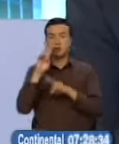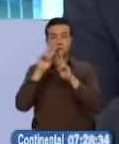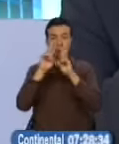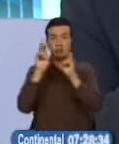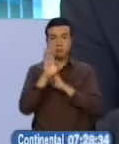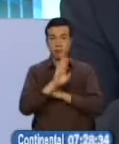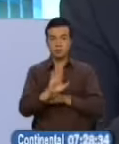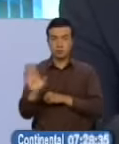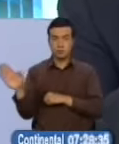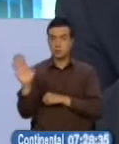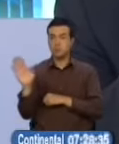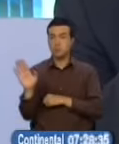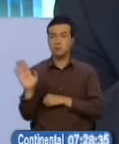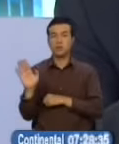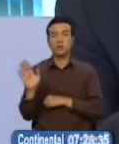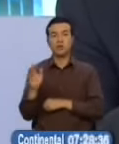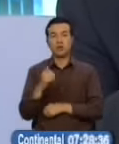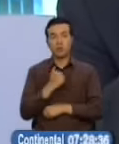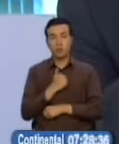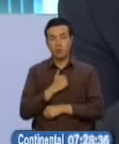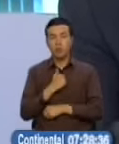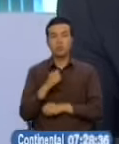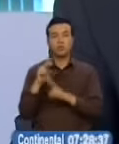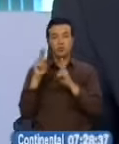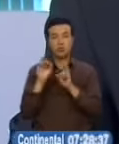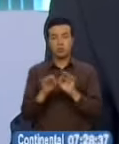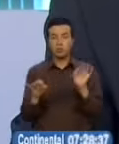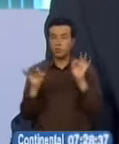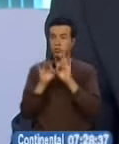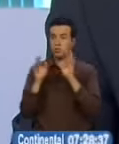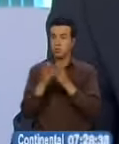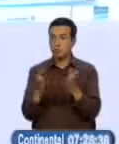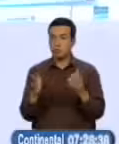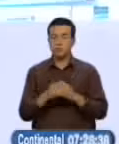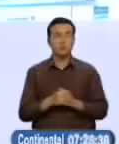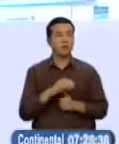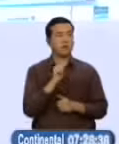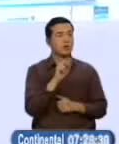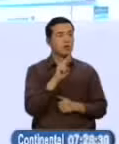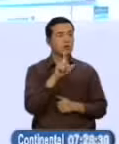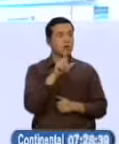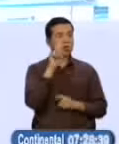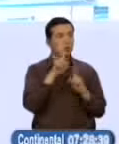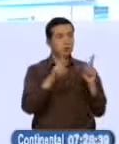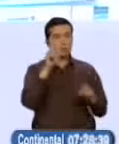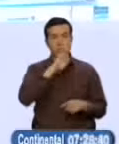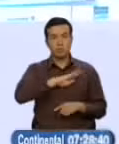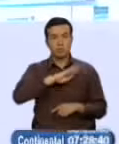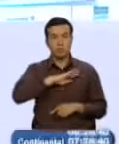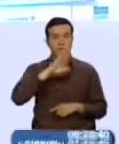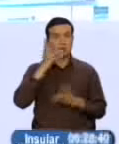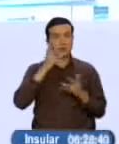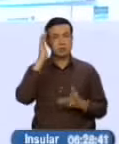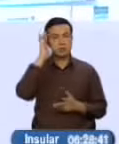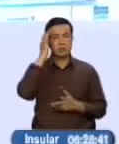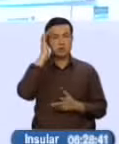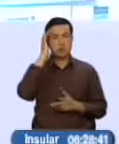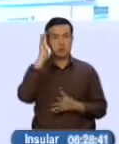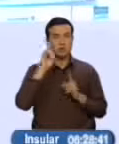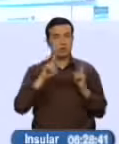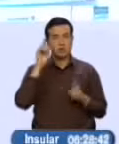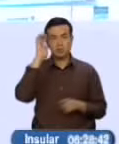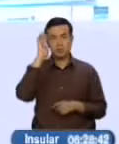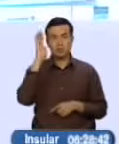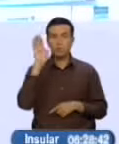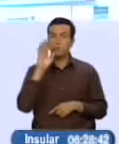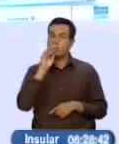para poder tener una injerencia eficaz en el tema? Carlos, esto puede asustar a los gobiernos autónomos descentralizados y